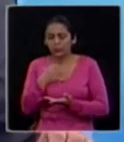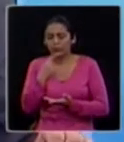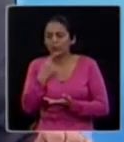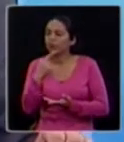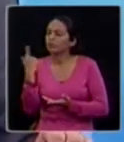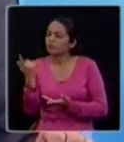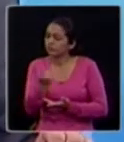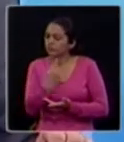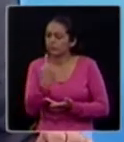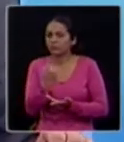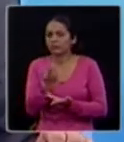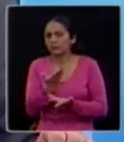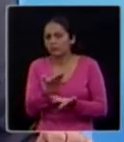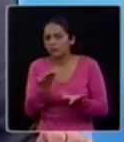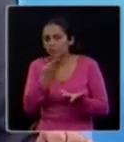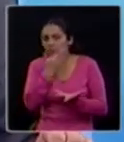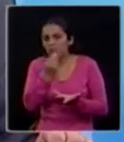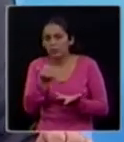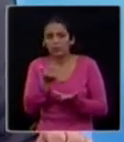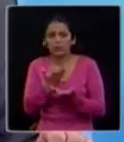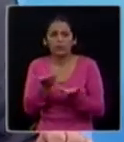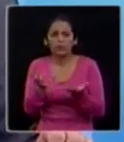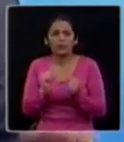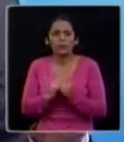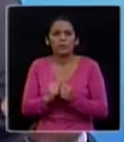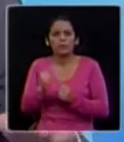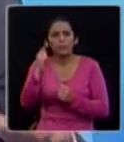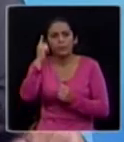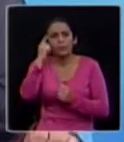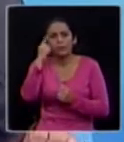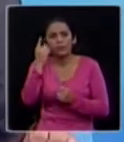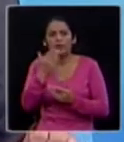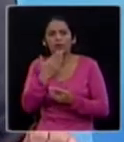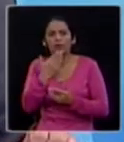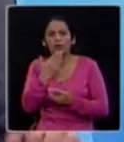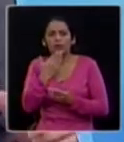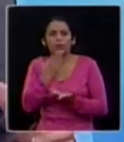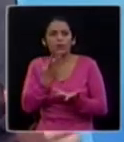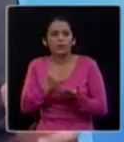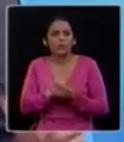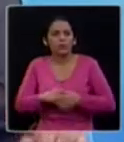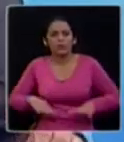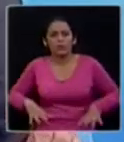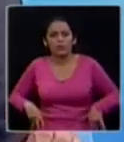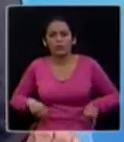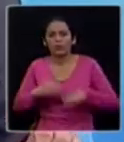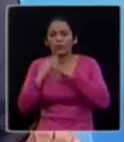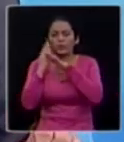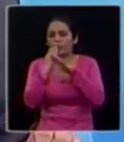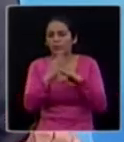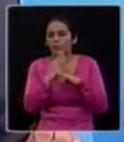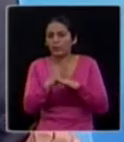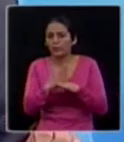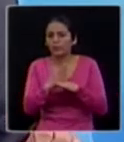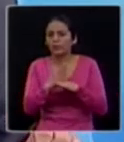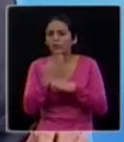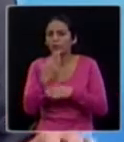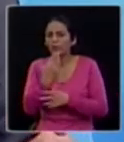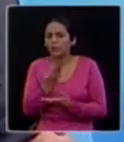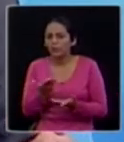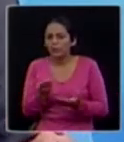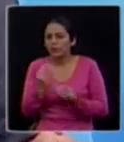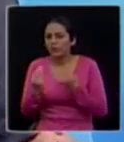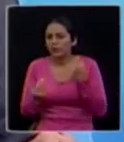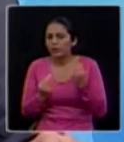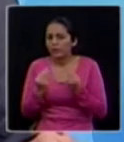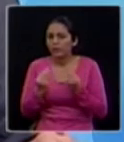resolvamos acerca de que la atribución sobre la lucha contra la corrupción, que se encuentra en la Secretaría Técnica de Lucha contra la Corrupción,